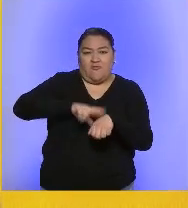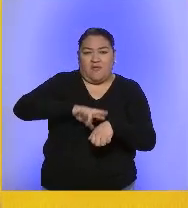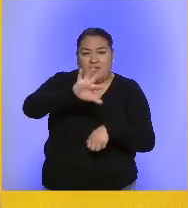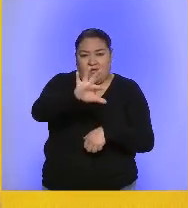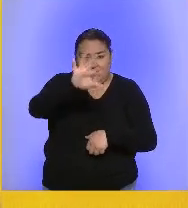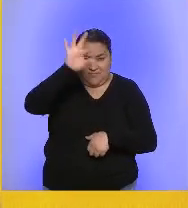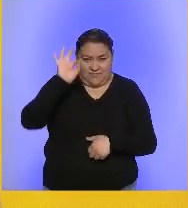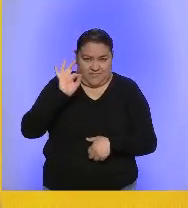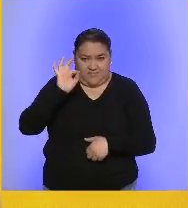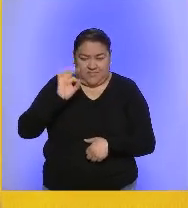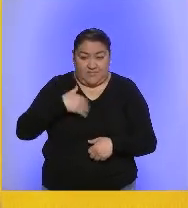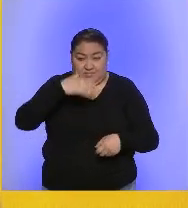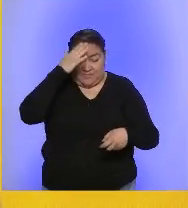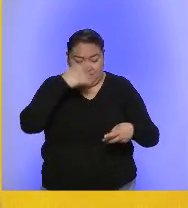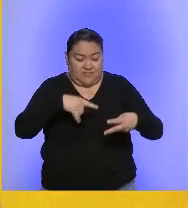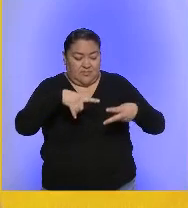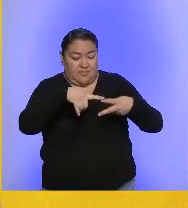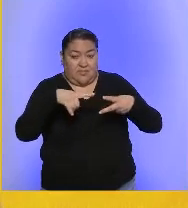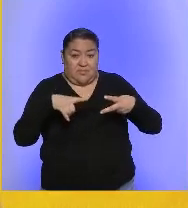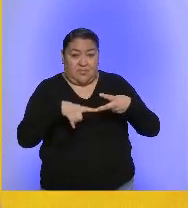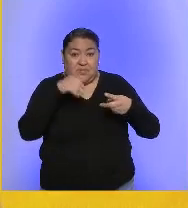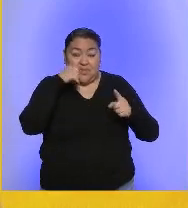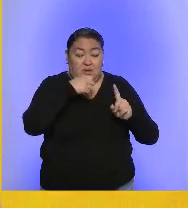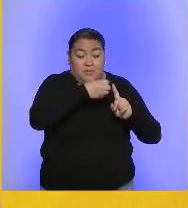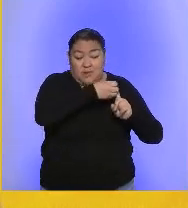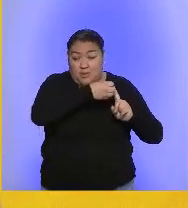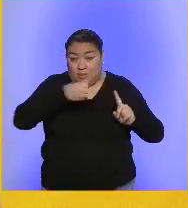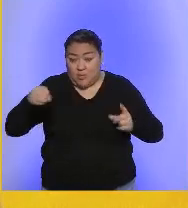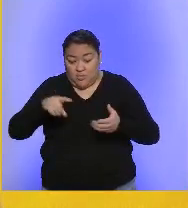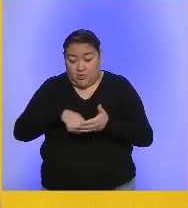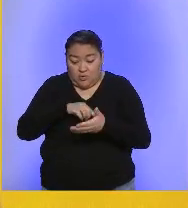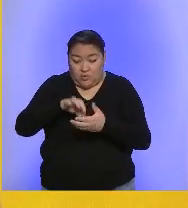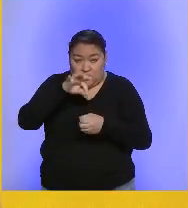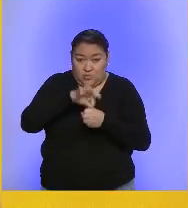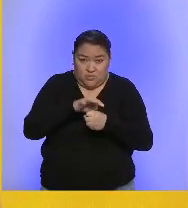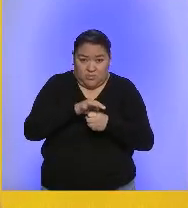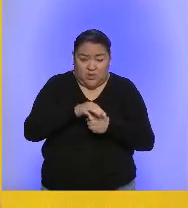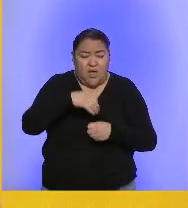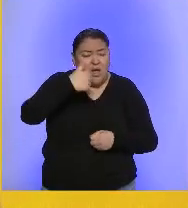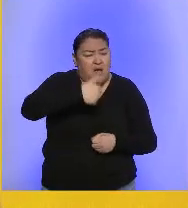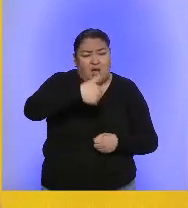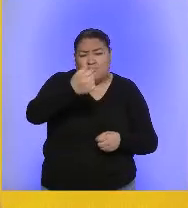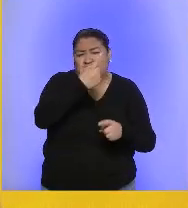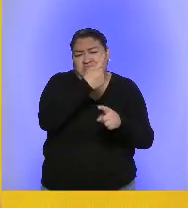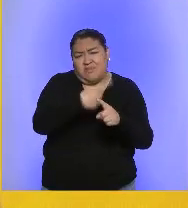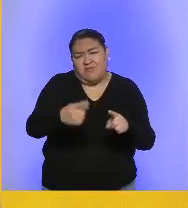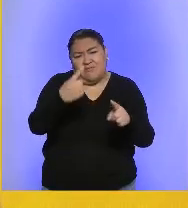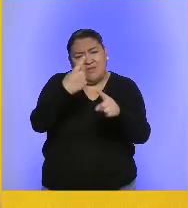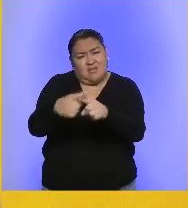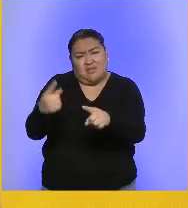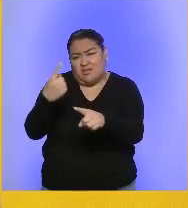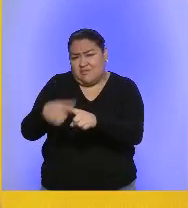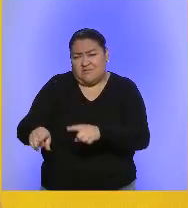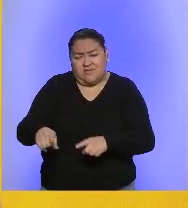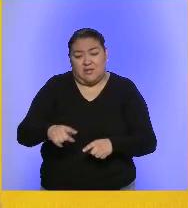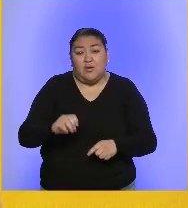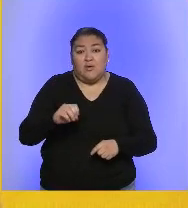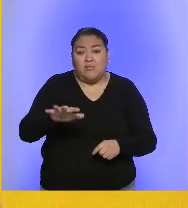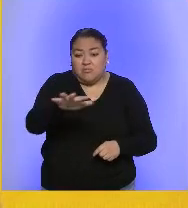electorales son diferentes en el país, en cada estado o incluso por regiones. A partir de este